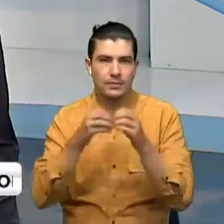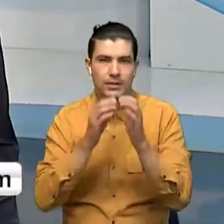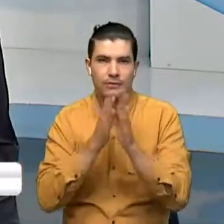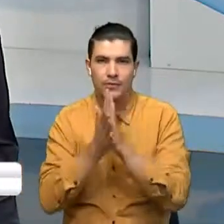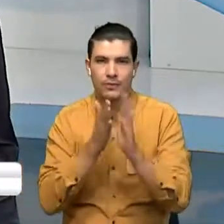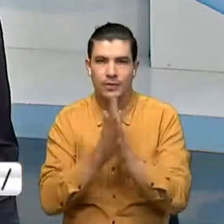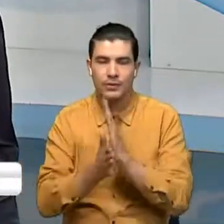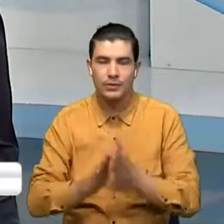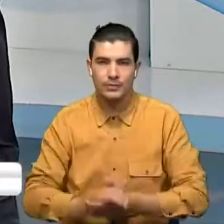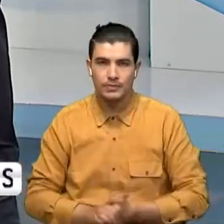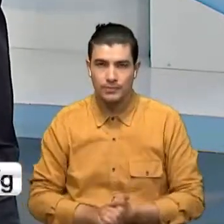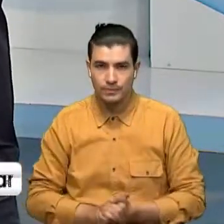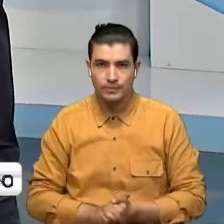con más oriente noticias felices tarde para todos